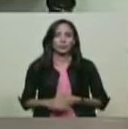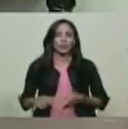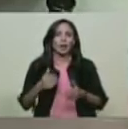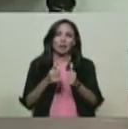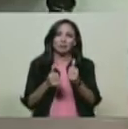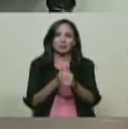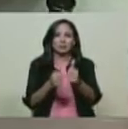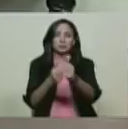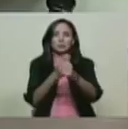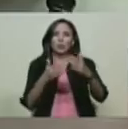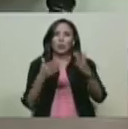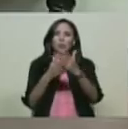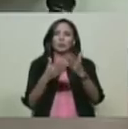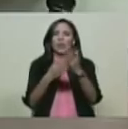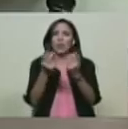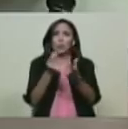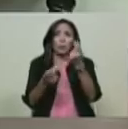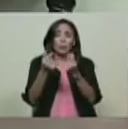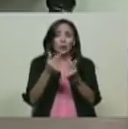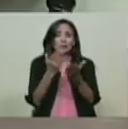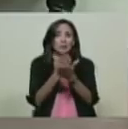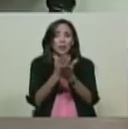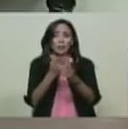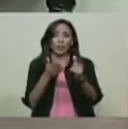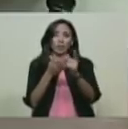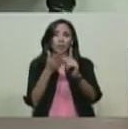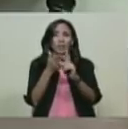Persecución contra Venezuela en el campo financiero.